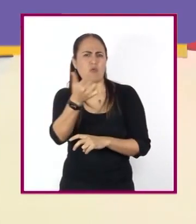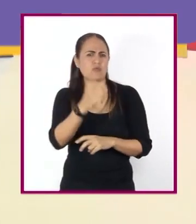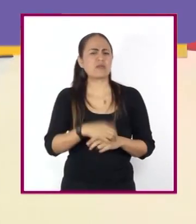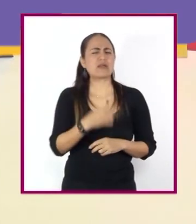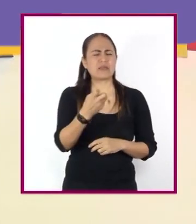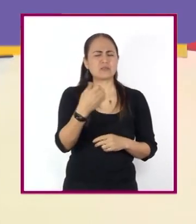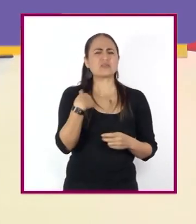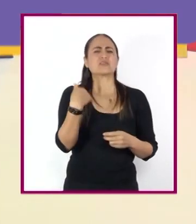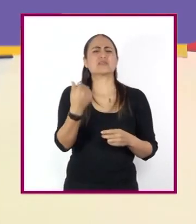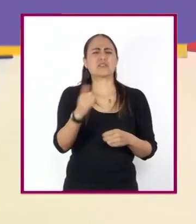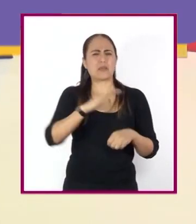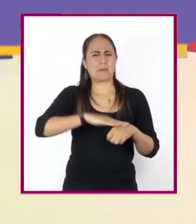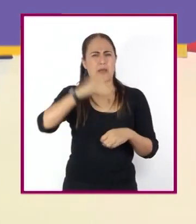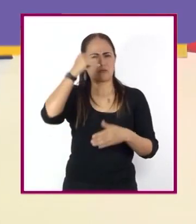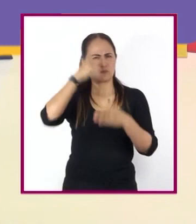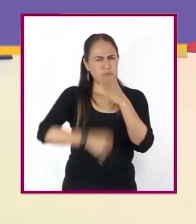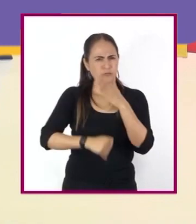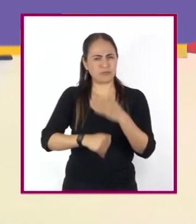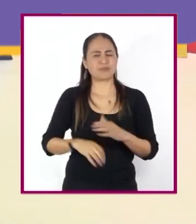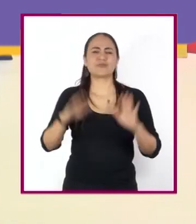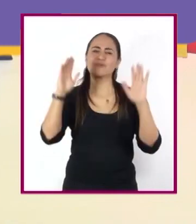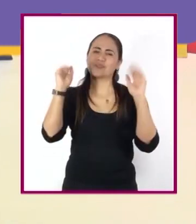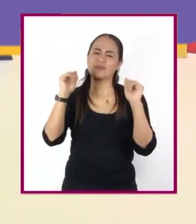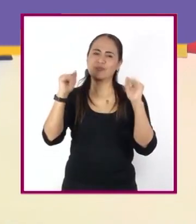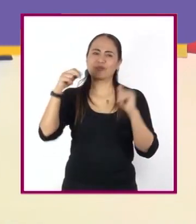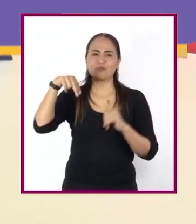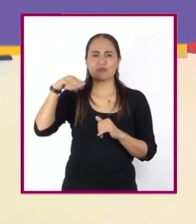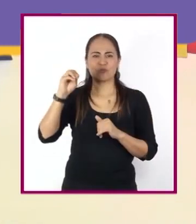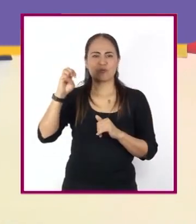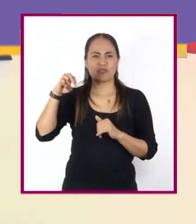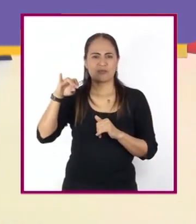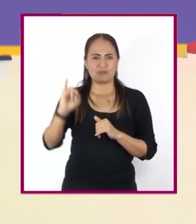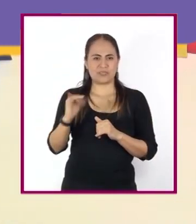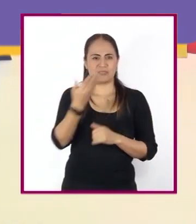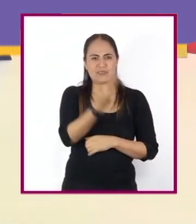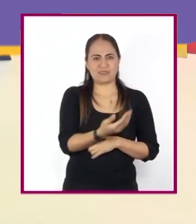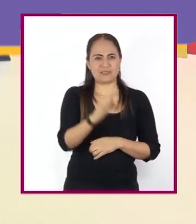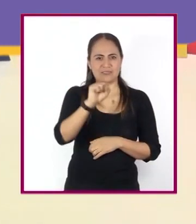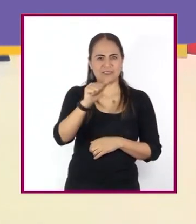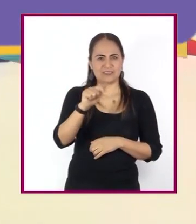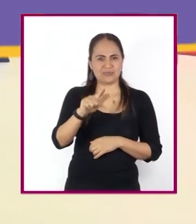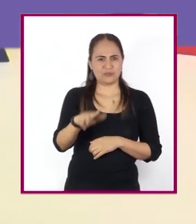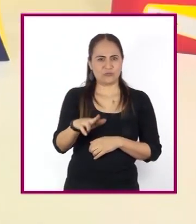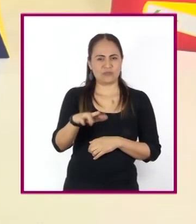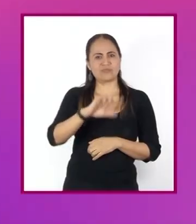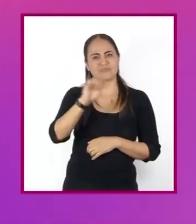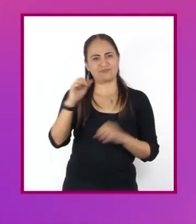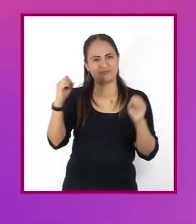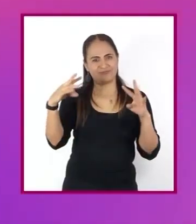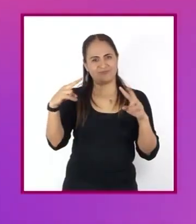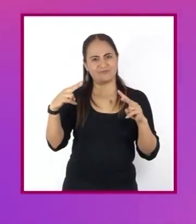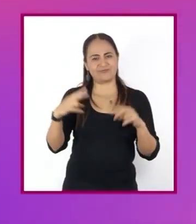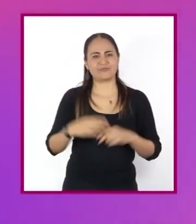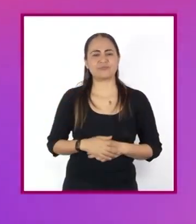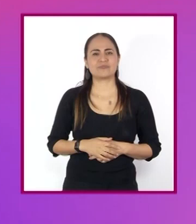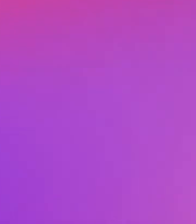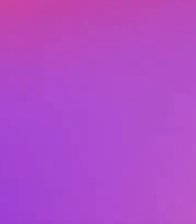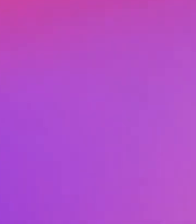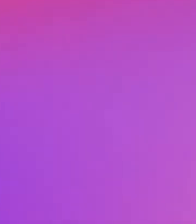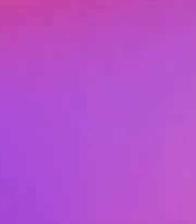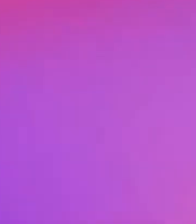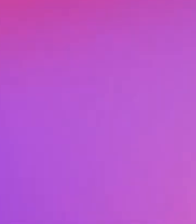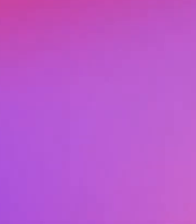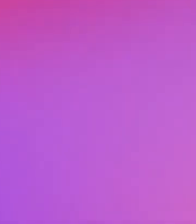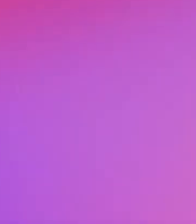mayor comprensión del tema. Nos despedimos, Noemí Juárez y Saúl Miranda. Hasta la próxima. Si tienes dudas